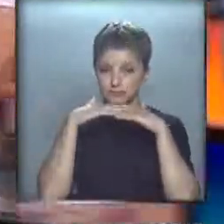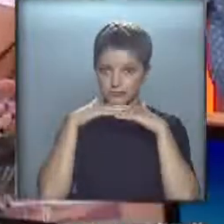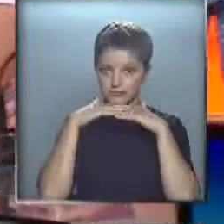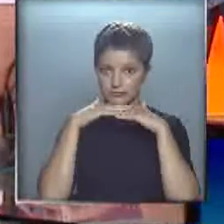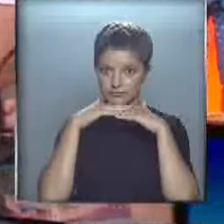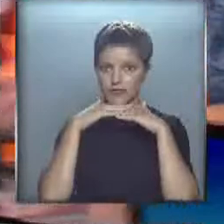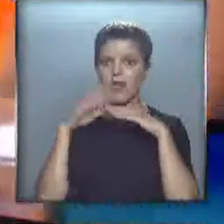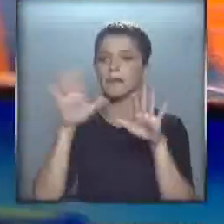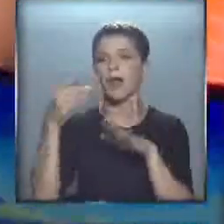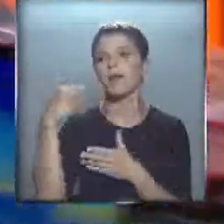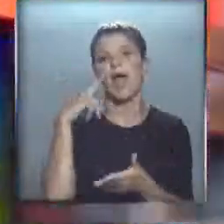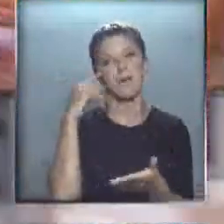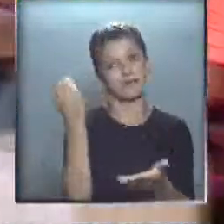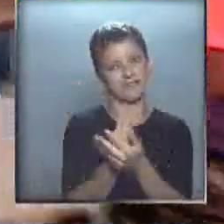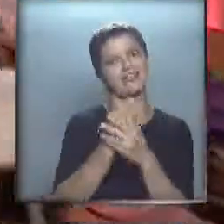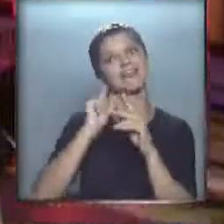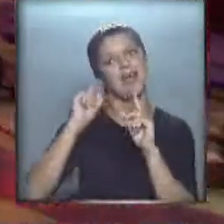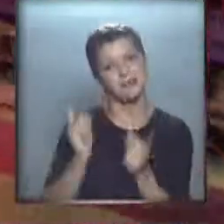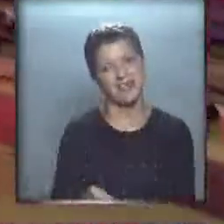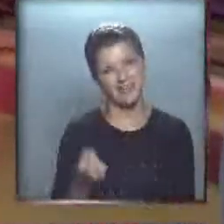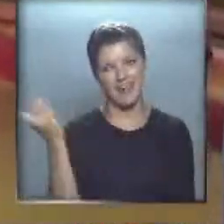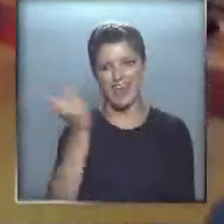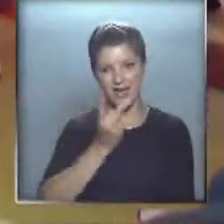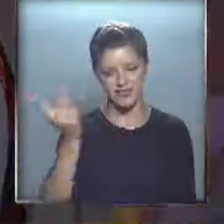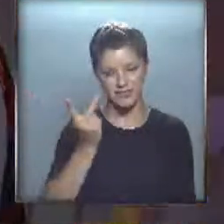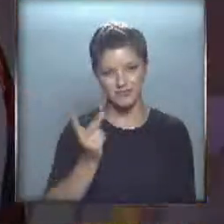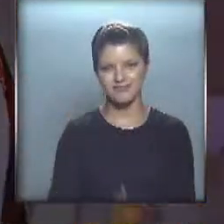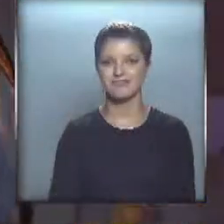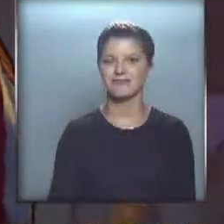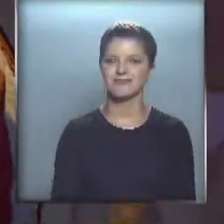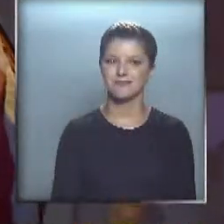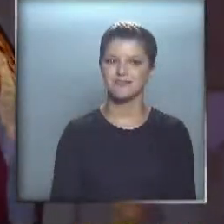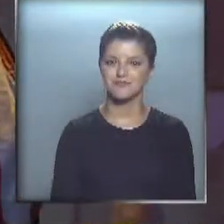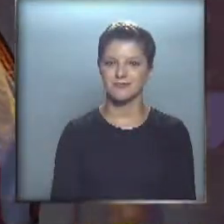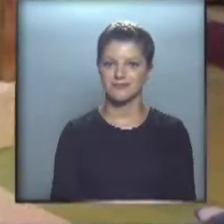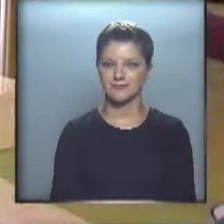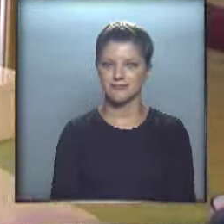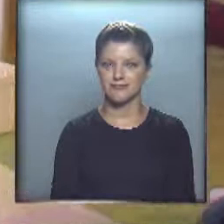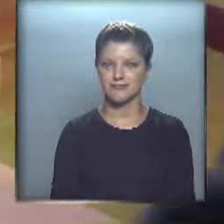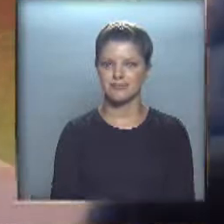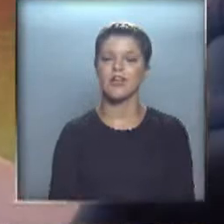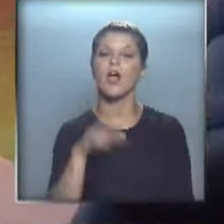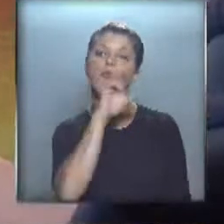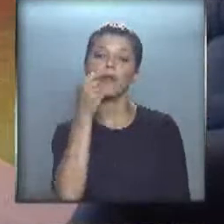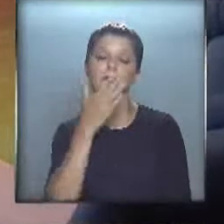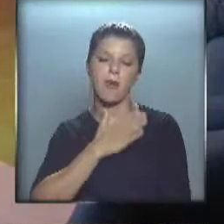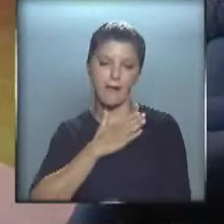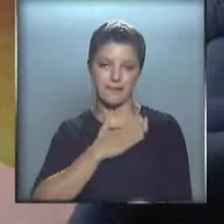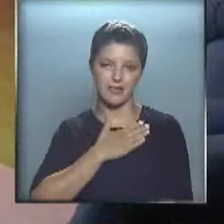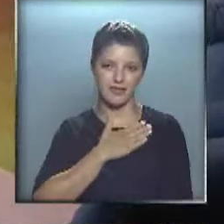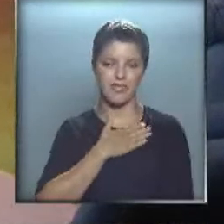Yo, a ver, los representantes de las tribunas también me encantaría que aporten. Bueno, para mí no es discriminar